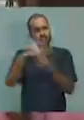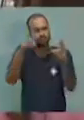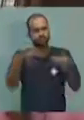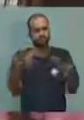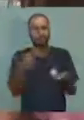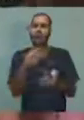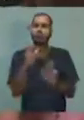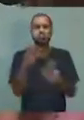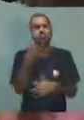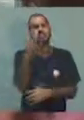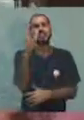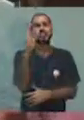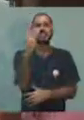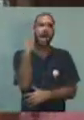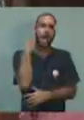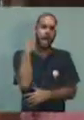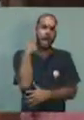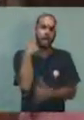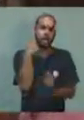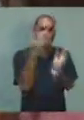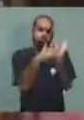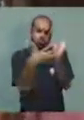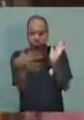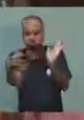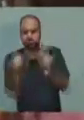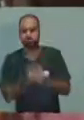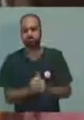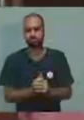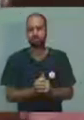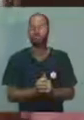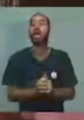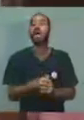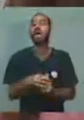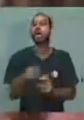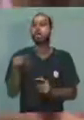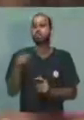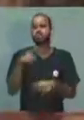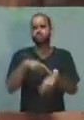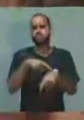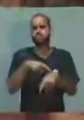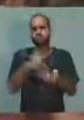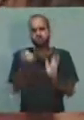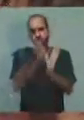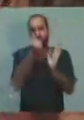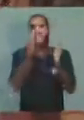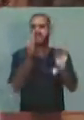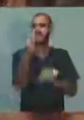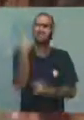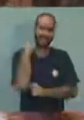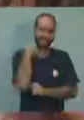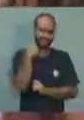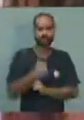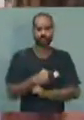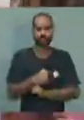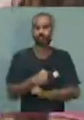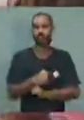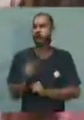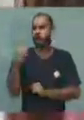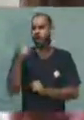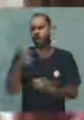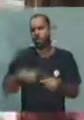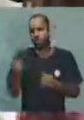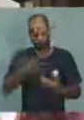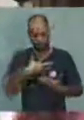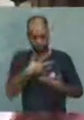3 años y unos meses. ¿Y qué tiempo llevas de graduado? 3 años. Exacto. Bueno, ¿qué te motivó a tu primer paso laboral en la vida